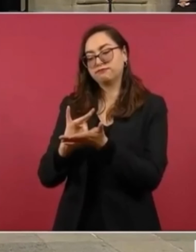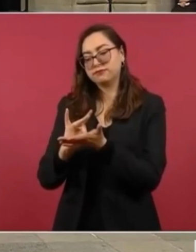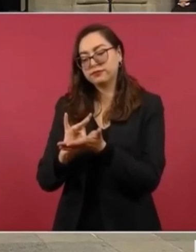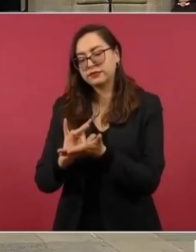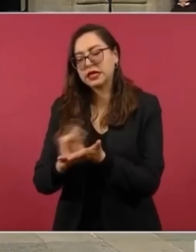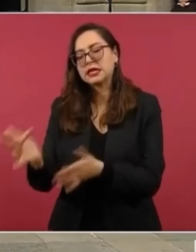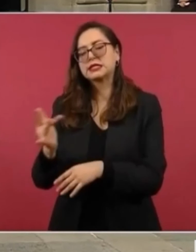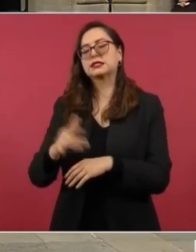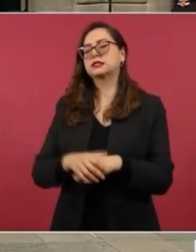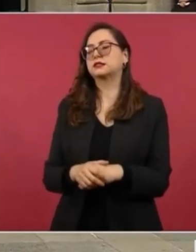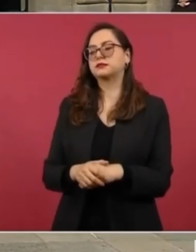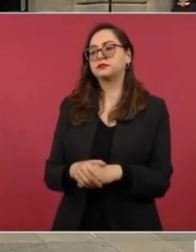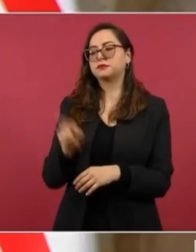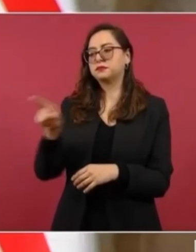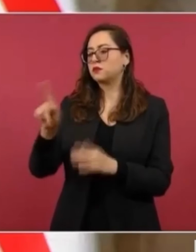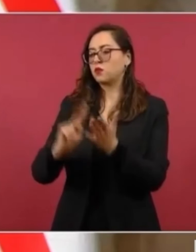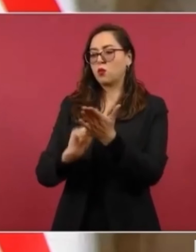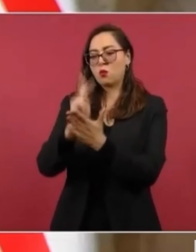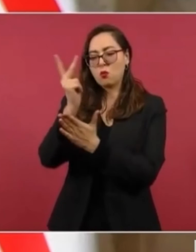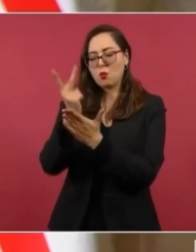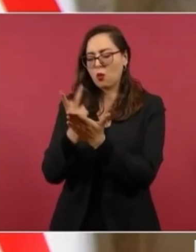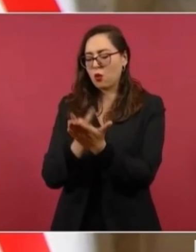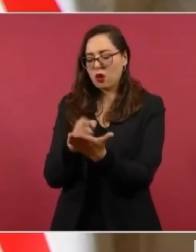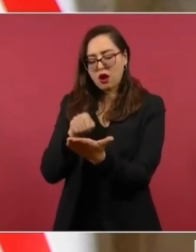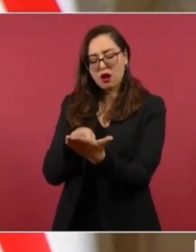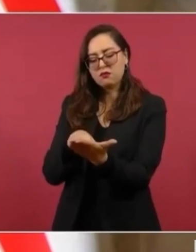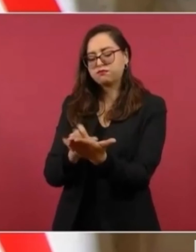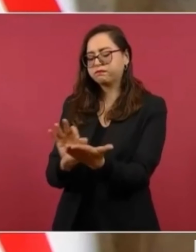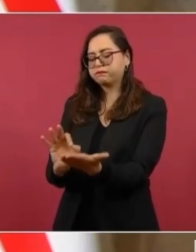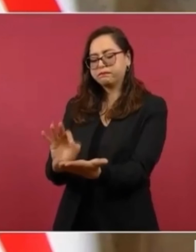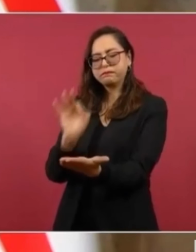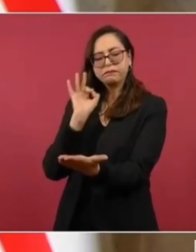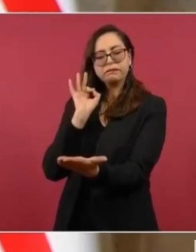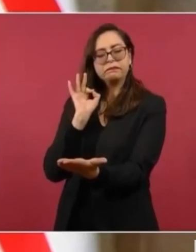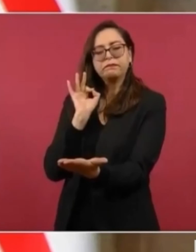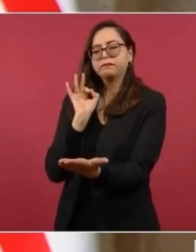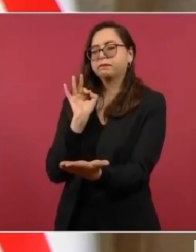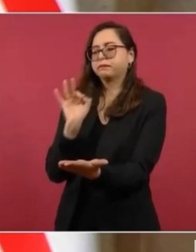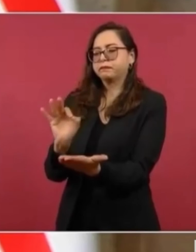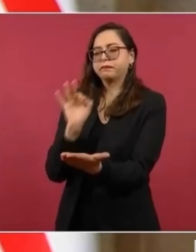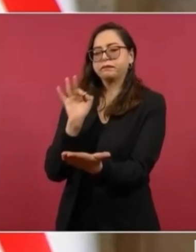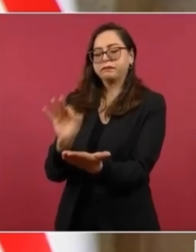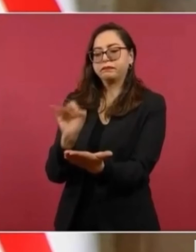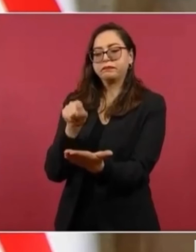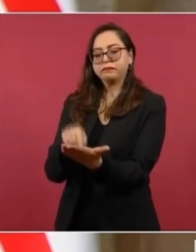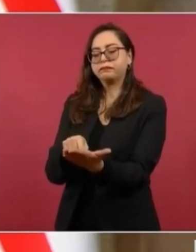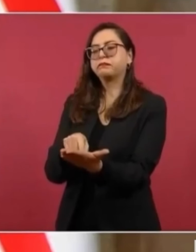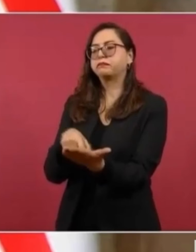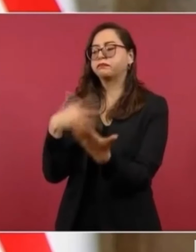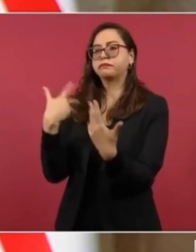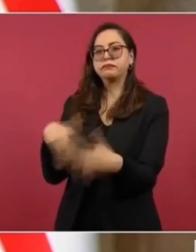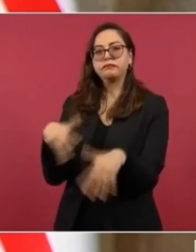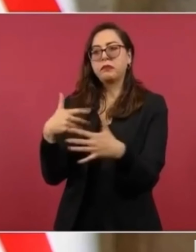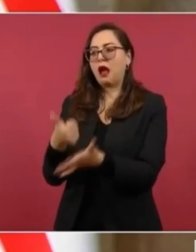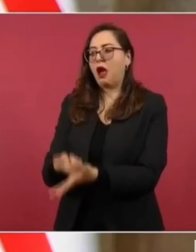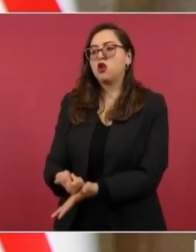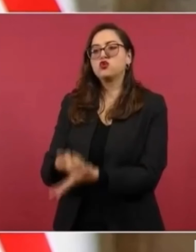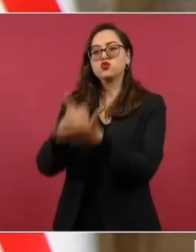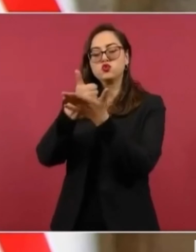y fraterno programa que consiste en otorgar visas temporales de trabajo